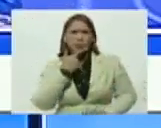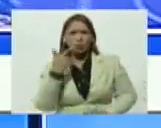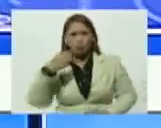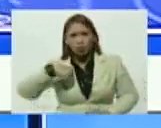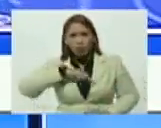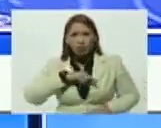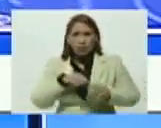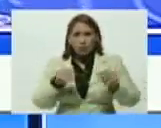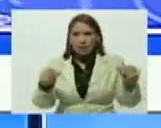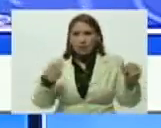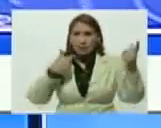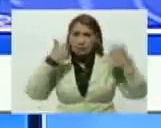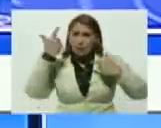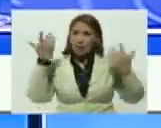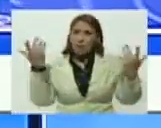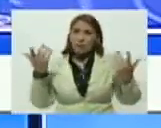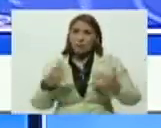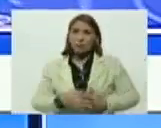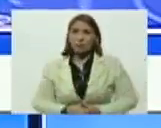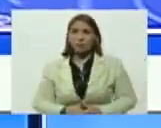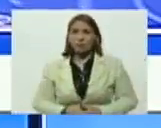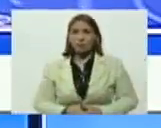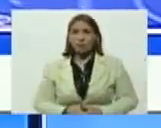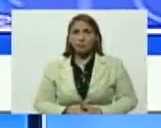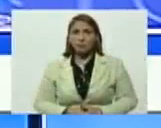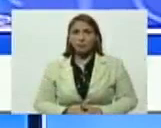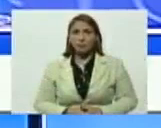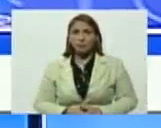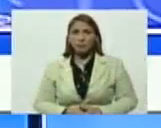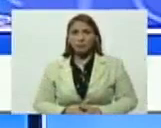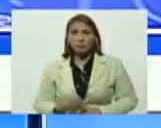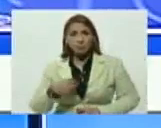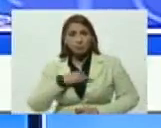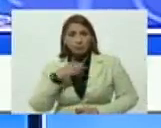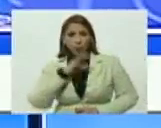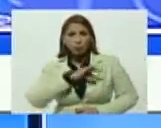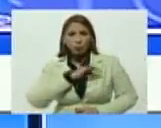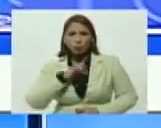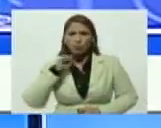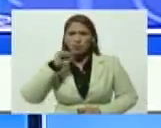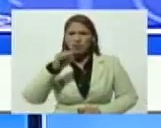del comandante Chávez. ¿Ah? Por eso nuestro socialismo es...